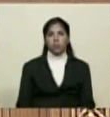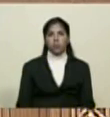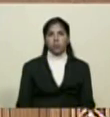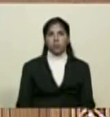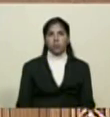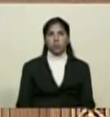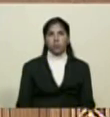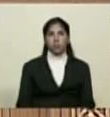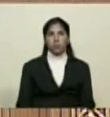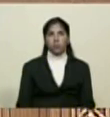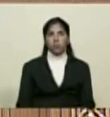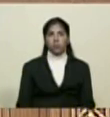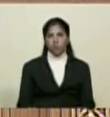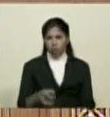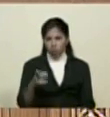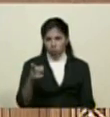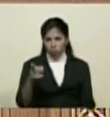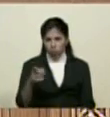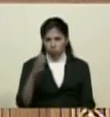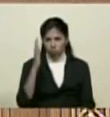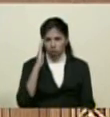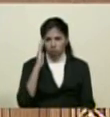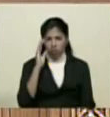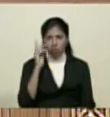Para Vicini, tú que eres experto en la materia.